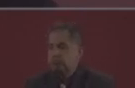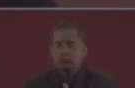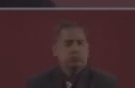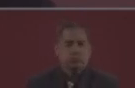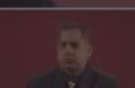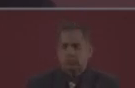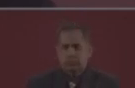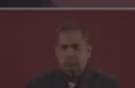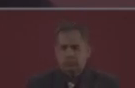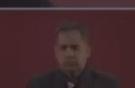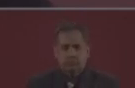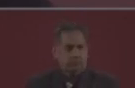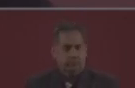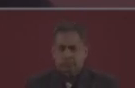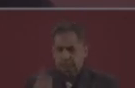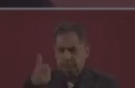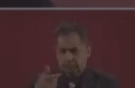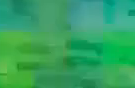que la autoridad mexicana no autorice.